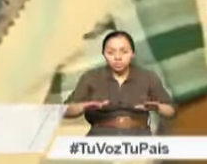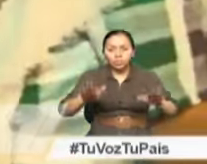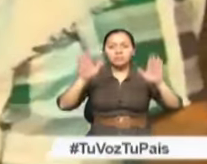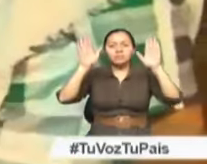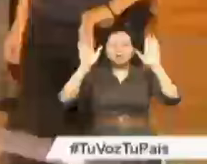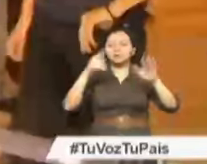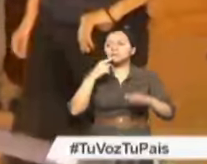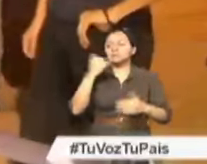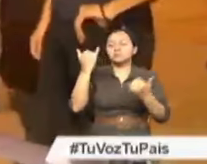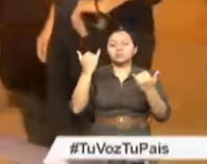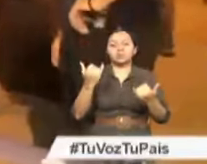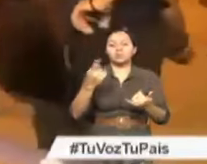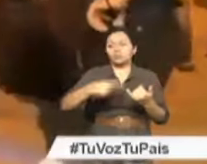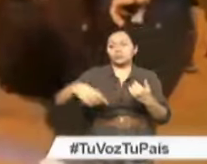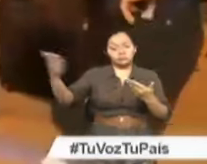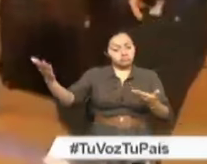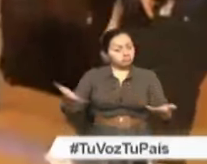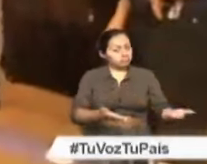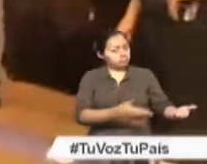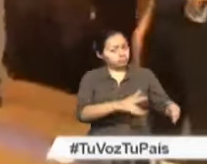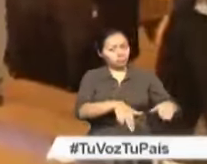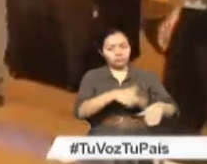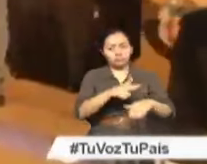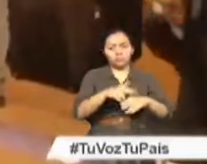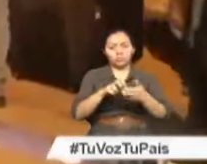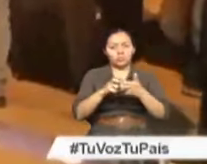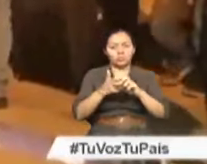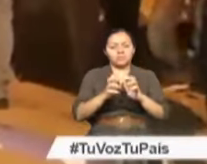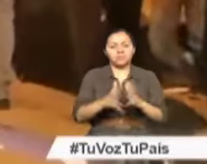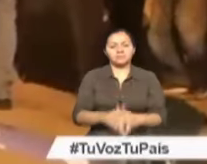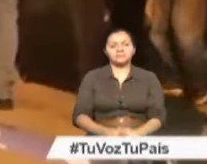admiten hoy a los pasajeros con total normalidad.